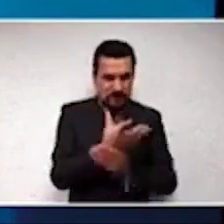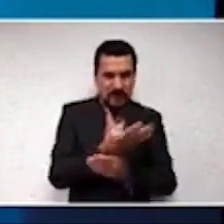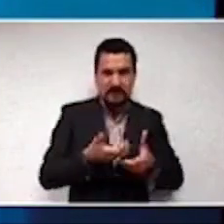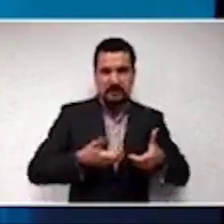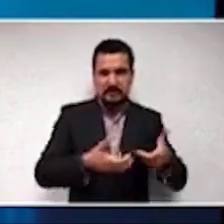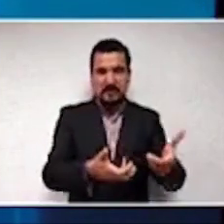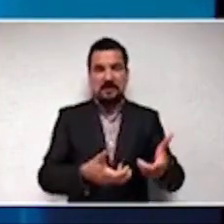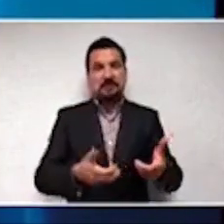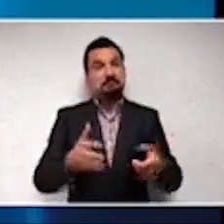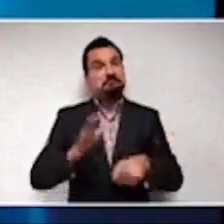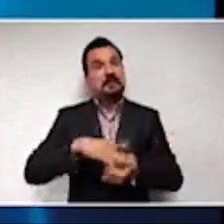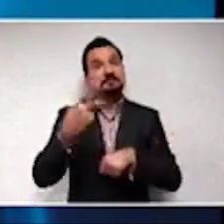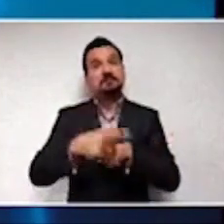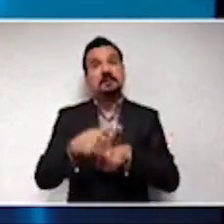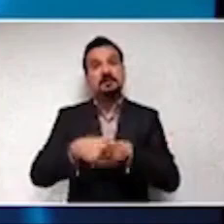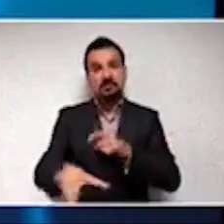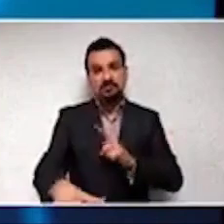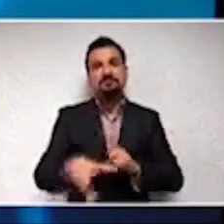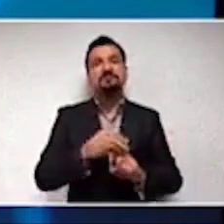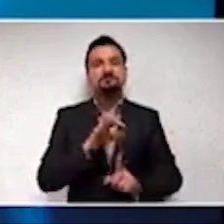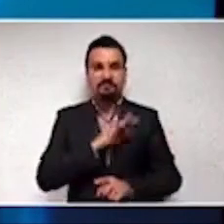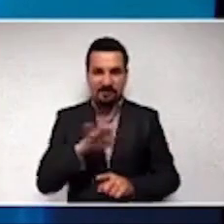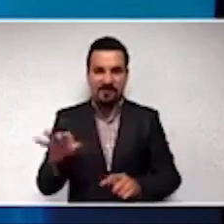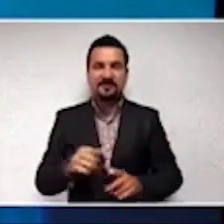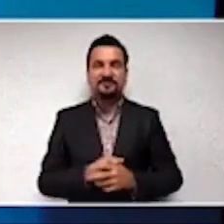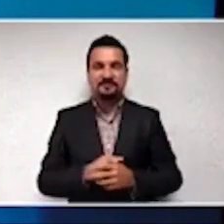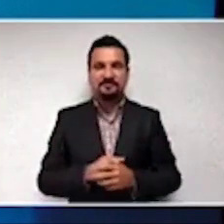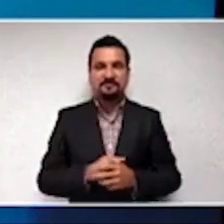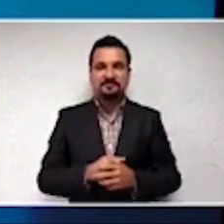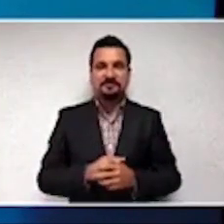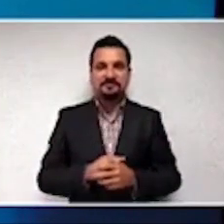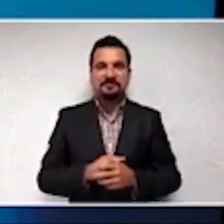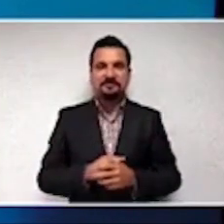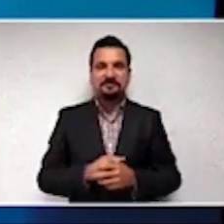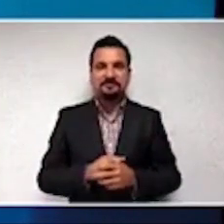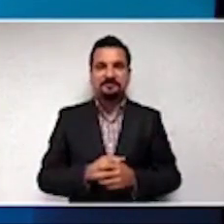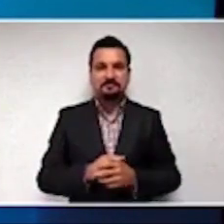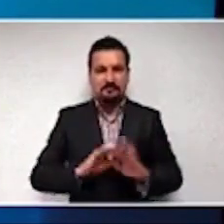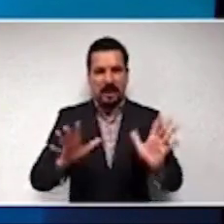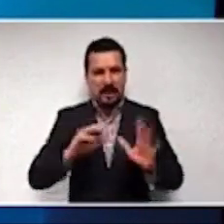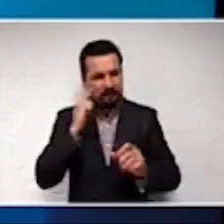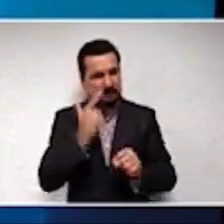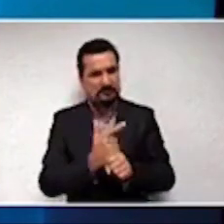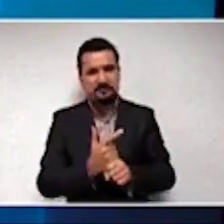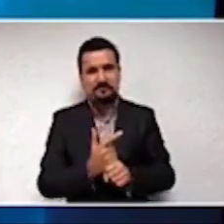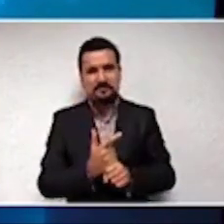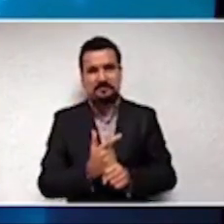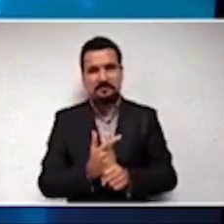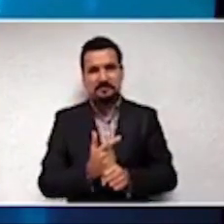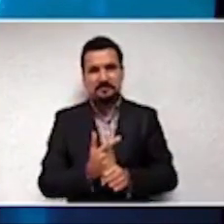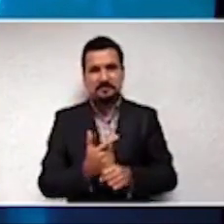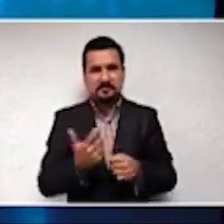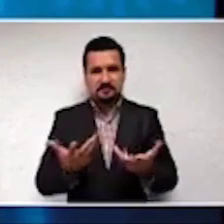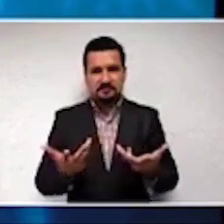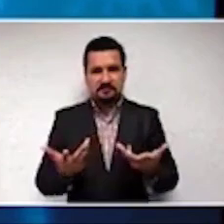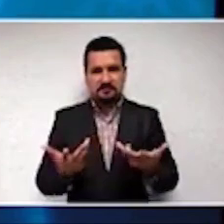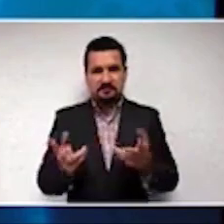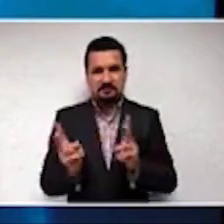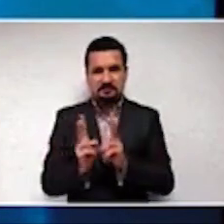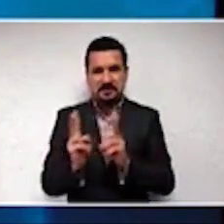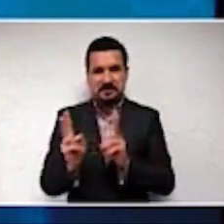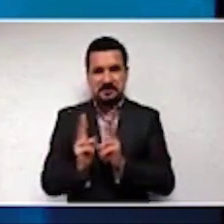es altamente probable que te contagies ya viste qué bien reaccionaron los